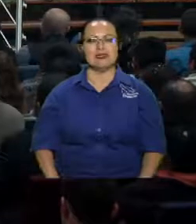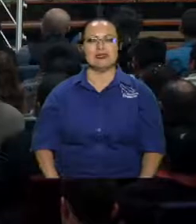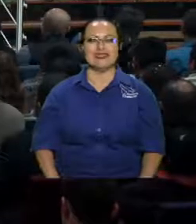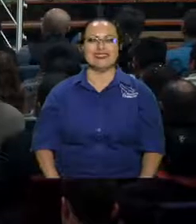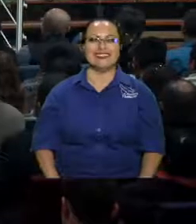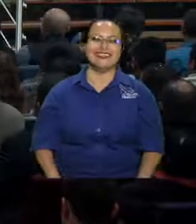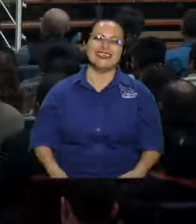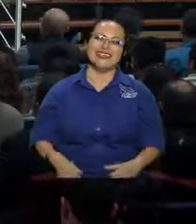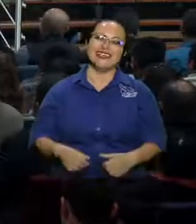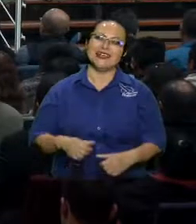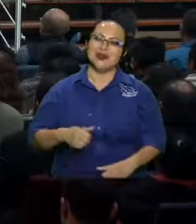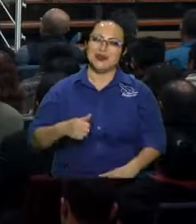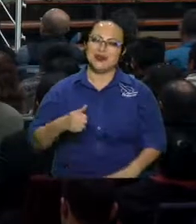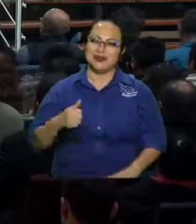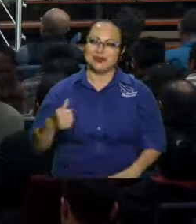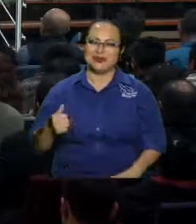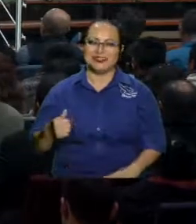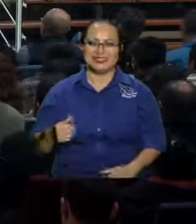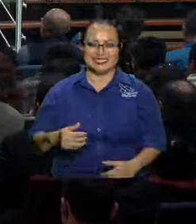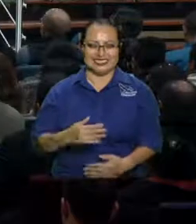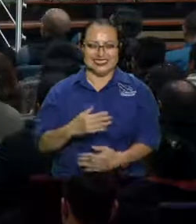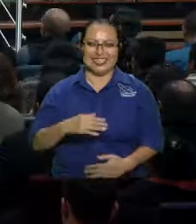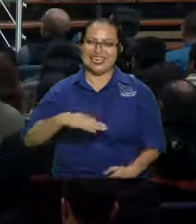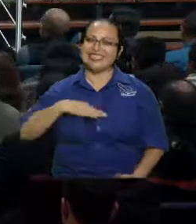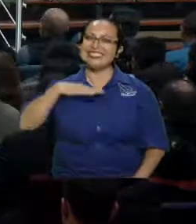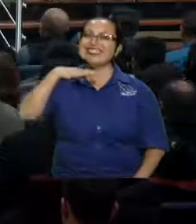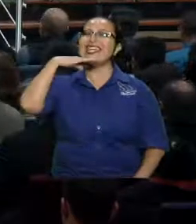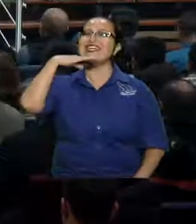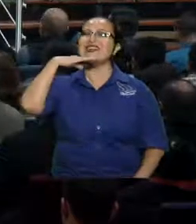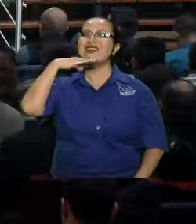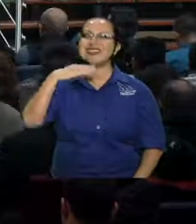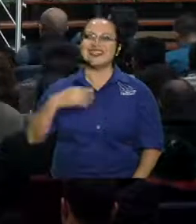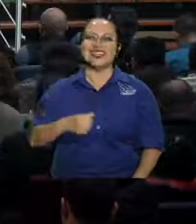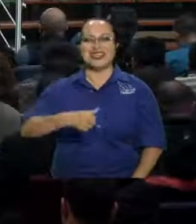casa. Unos con la panza llena y otros deseando.